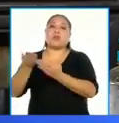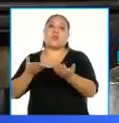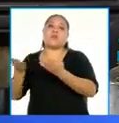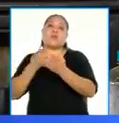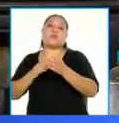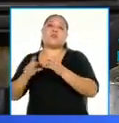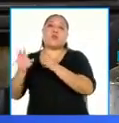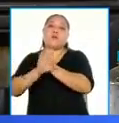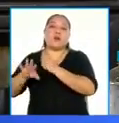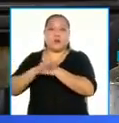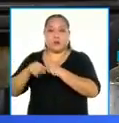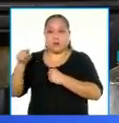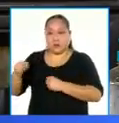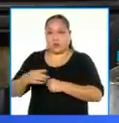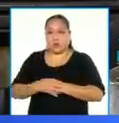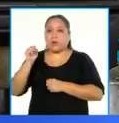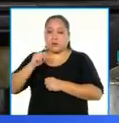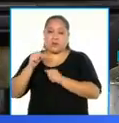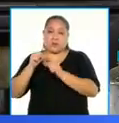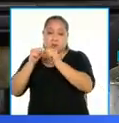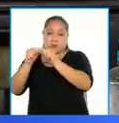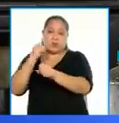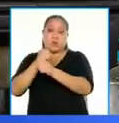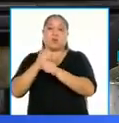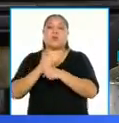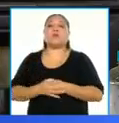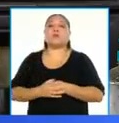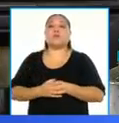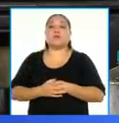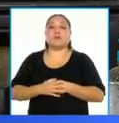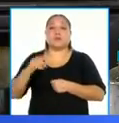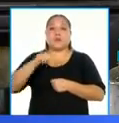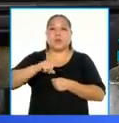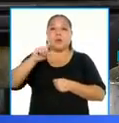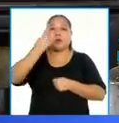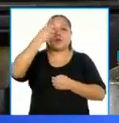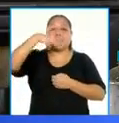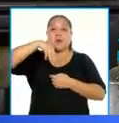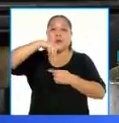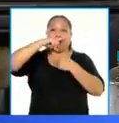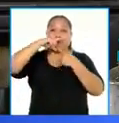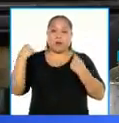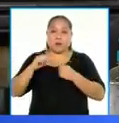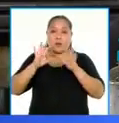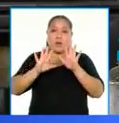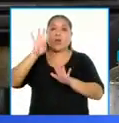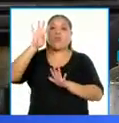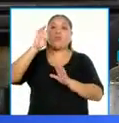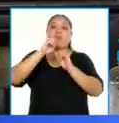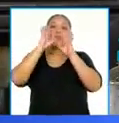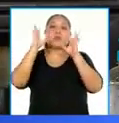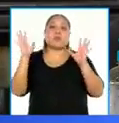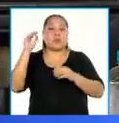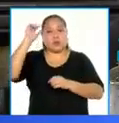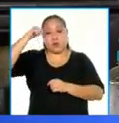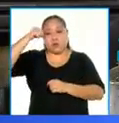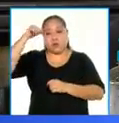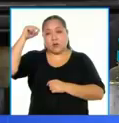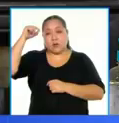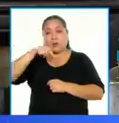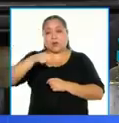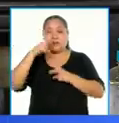servicios esenciales están operando. A partir del 1 de marzo y por 14 días, acuérdense que